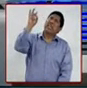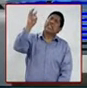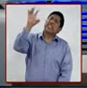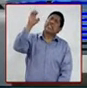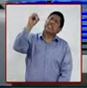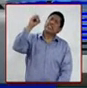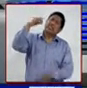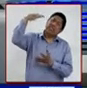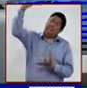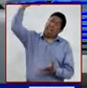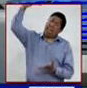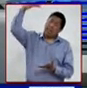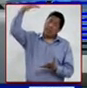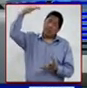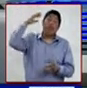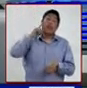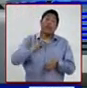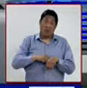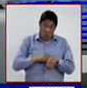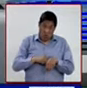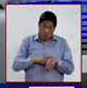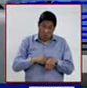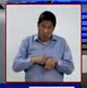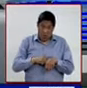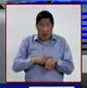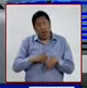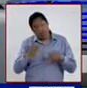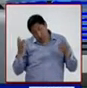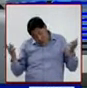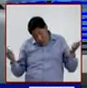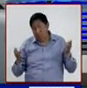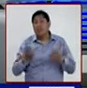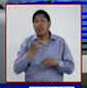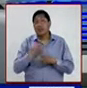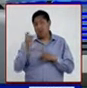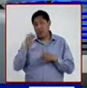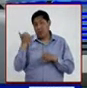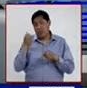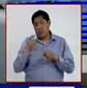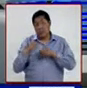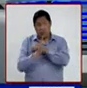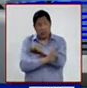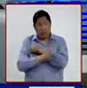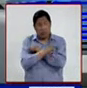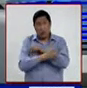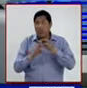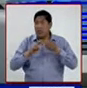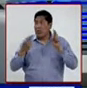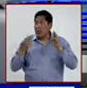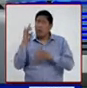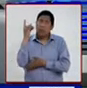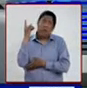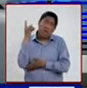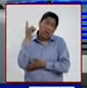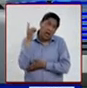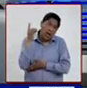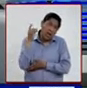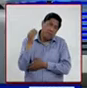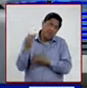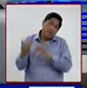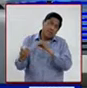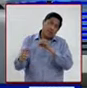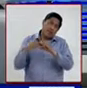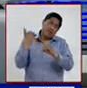arroba. Las inclemencias del tiempo. ¿Qué? No solo han afectado al país, John, ha afectado a otros países de la región también. Como que Bolivia también está dejando